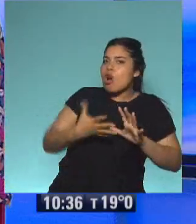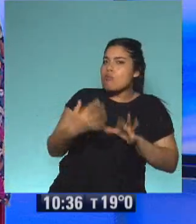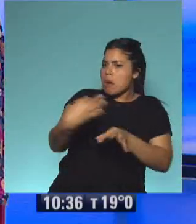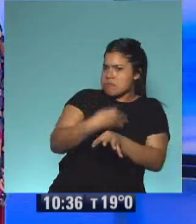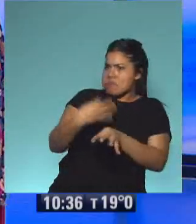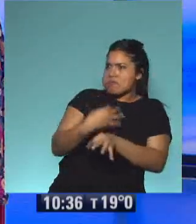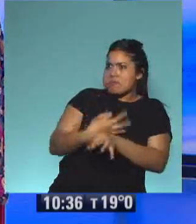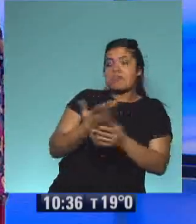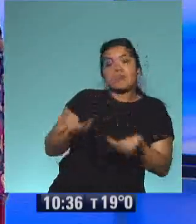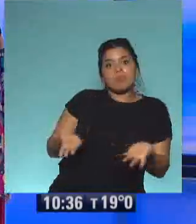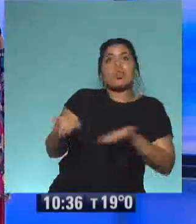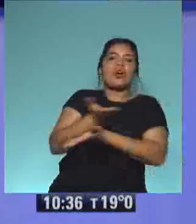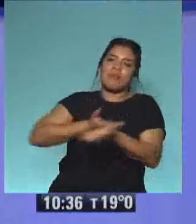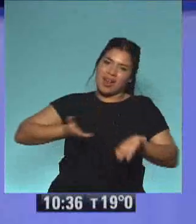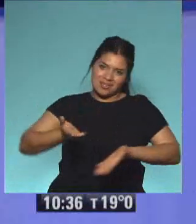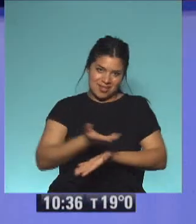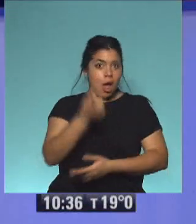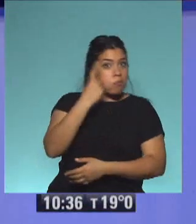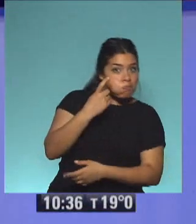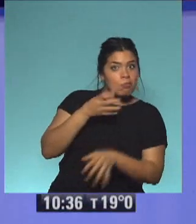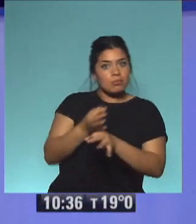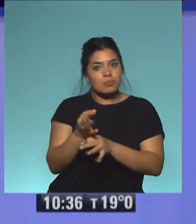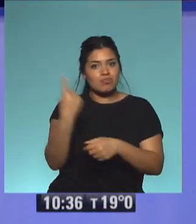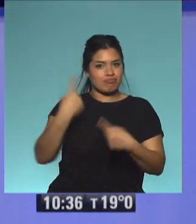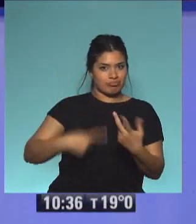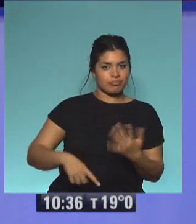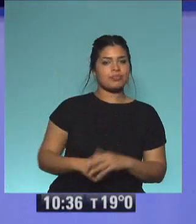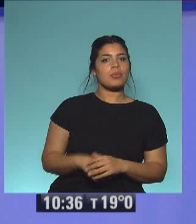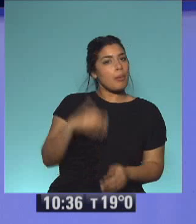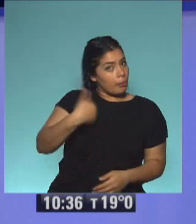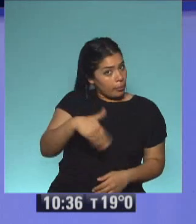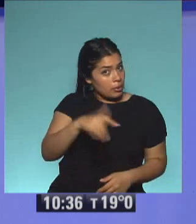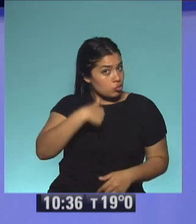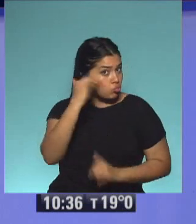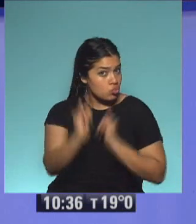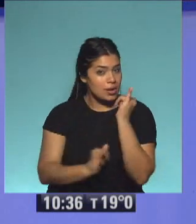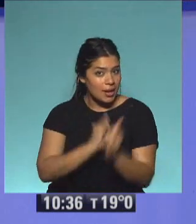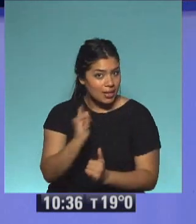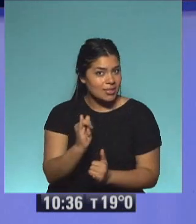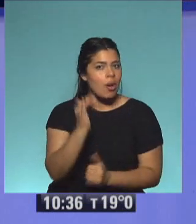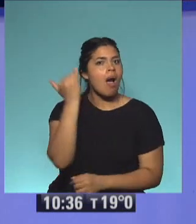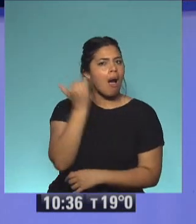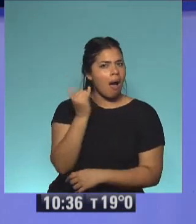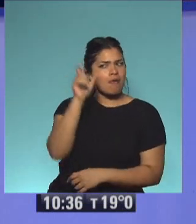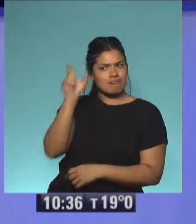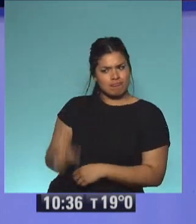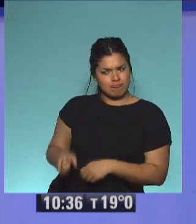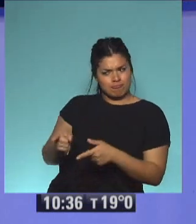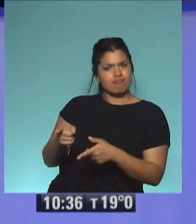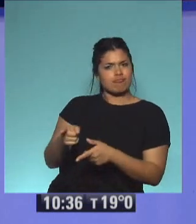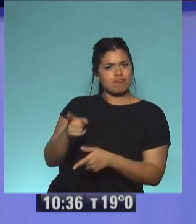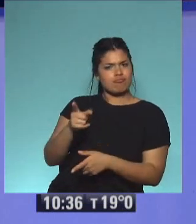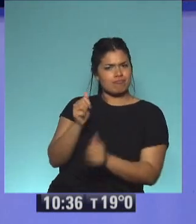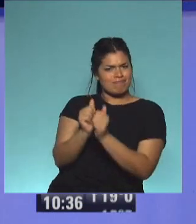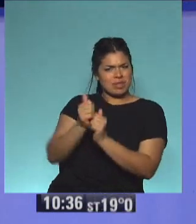Uh-huh. Compartir lo que uno sabe. Exactamente. Dentro de un ratito les voy a contar de un personaje histórico que tiene algo en común